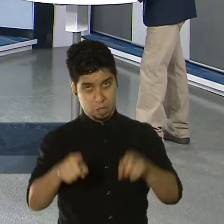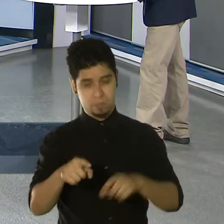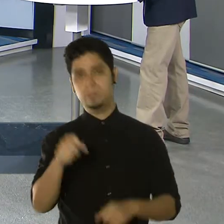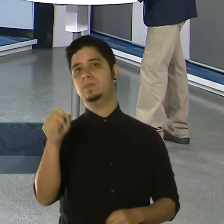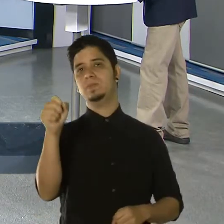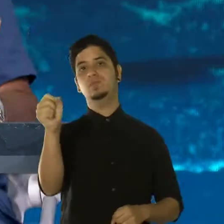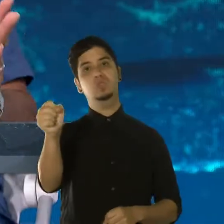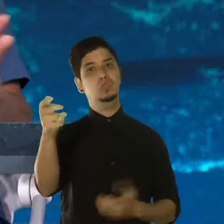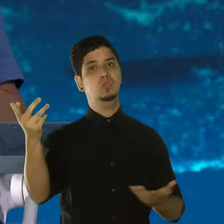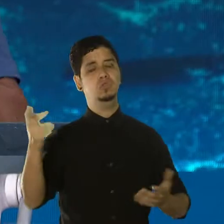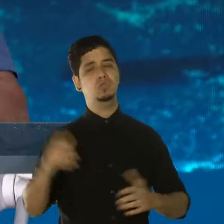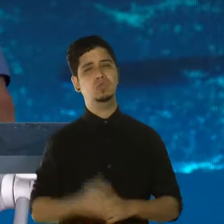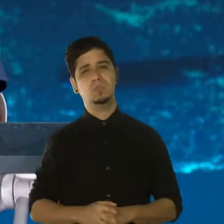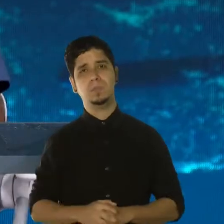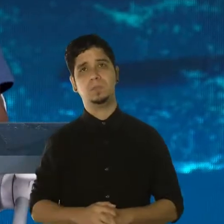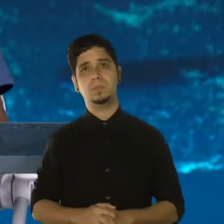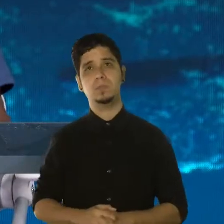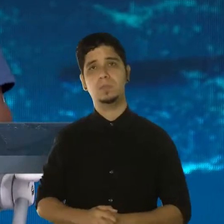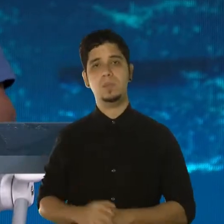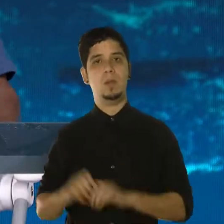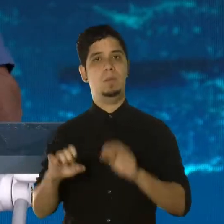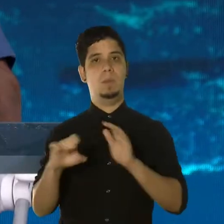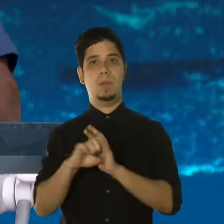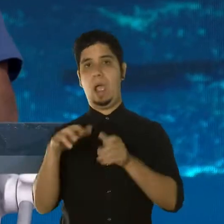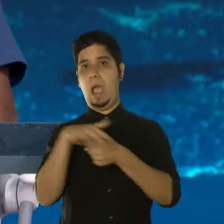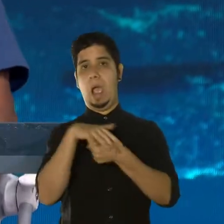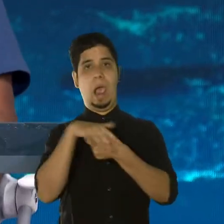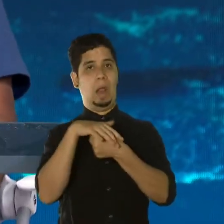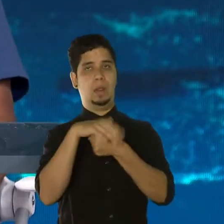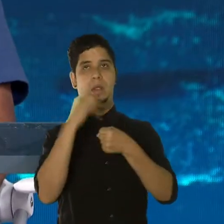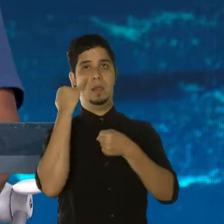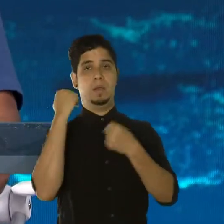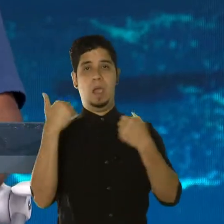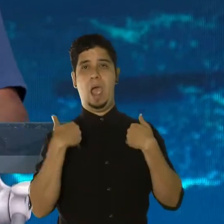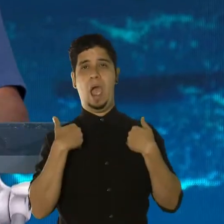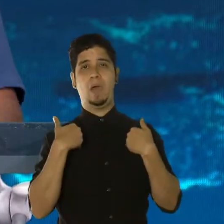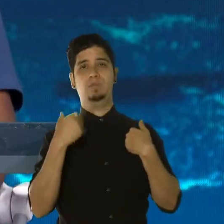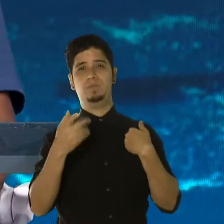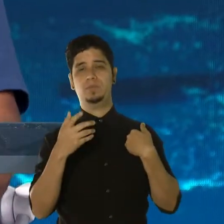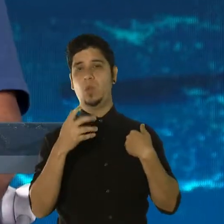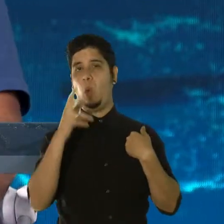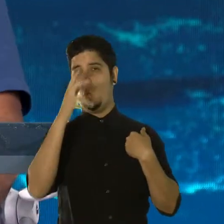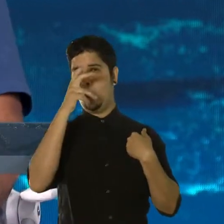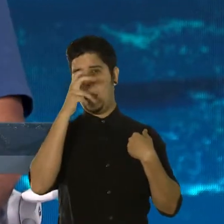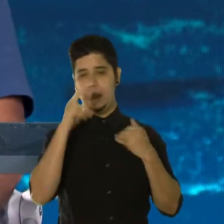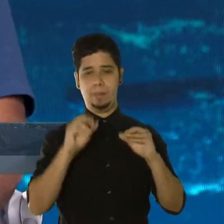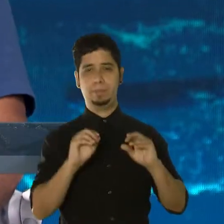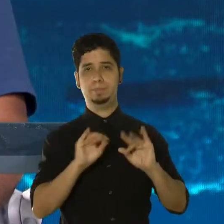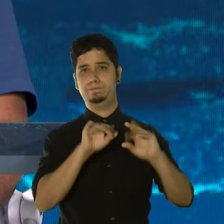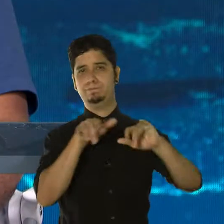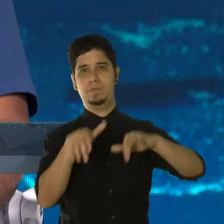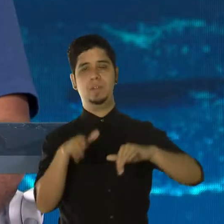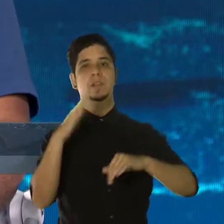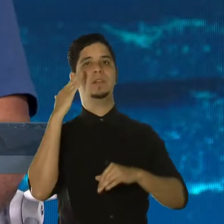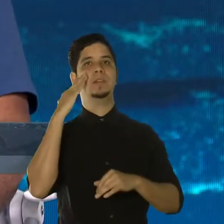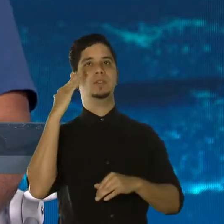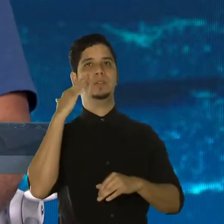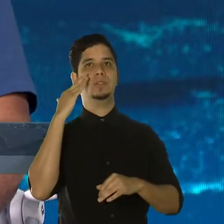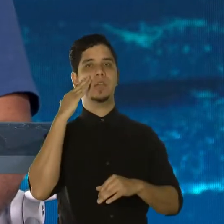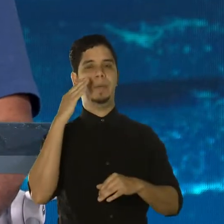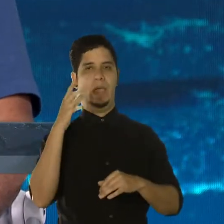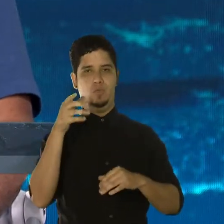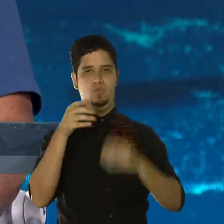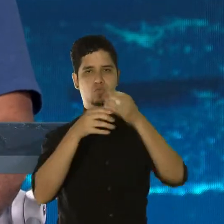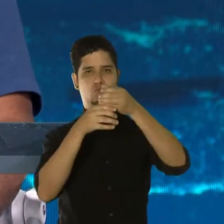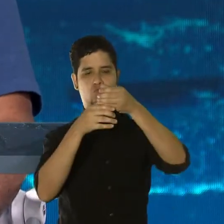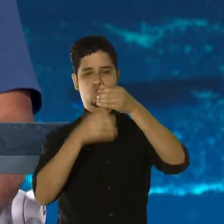donde hay muchas cucarachas, el tubo de aluminio que tienen las estufas por detrás, que